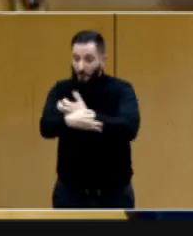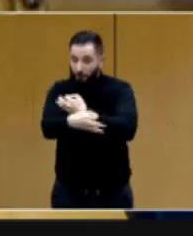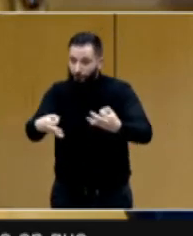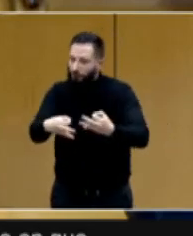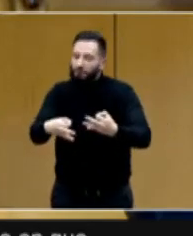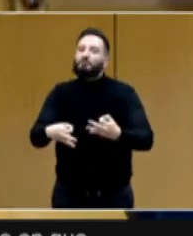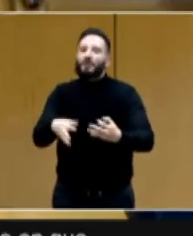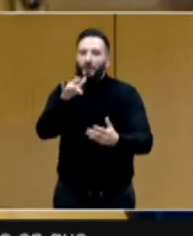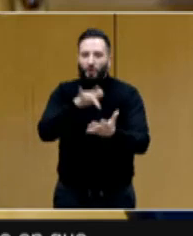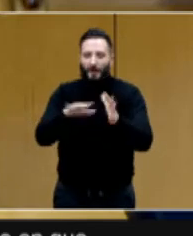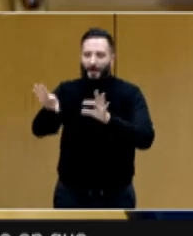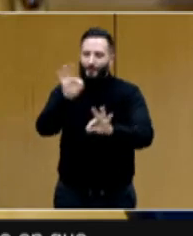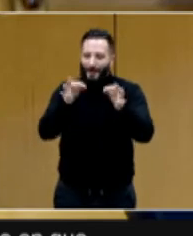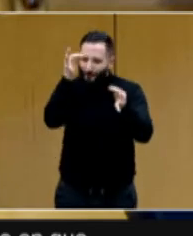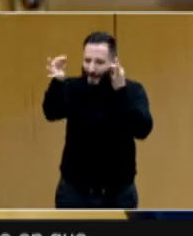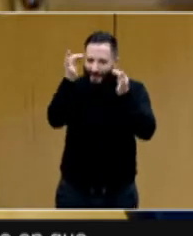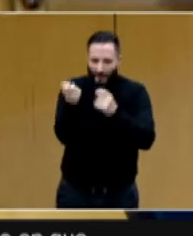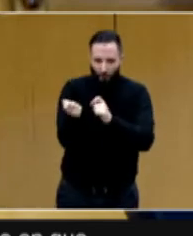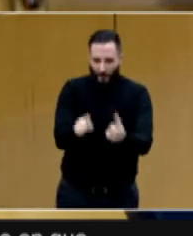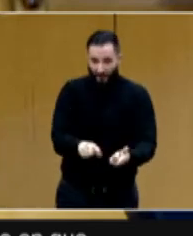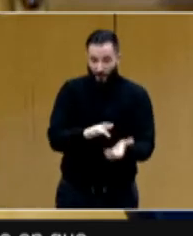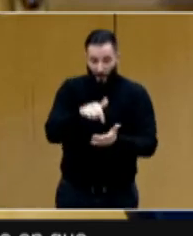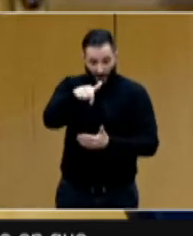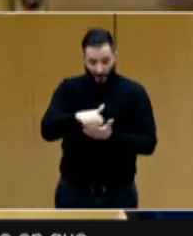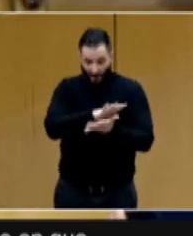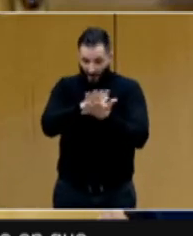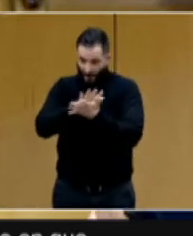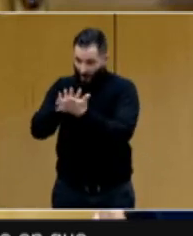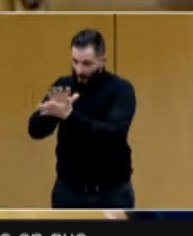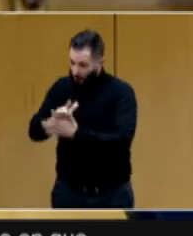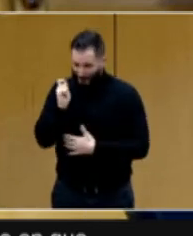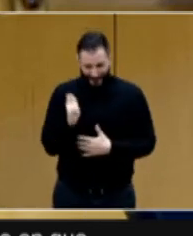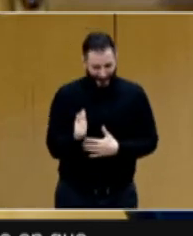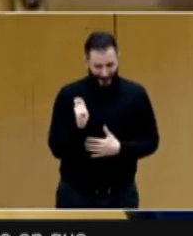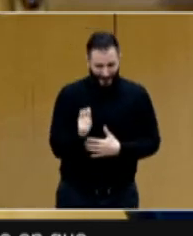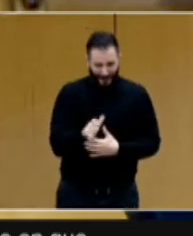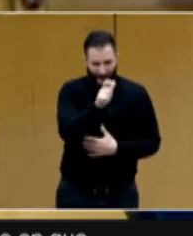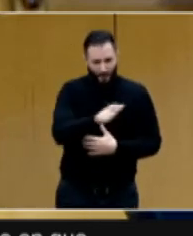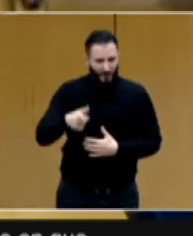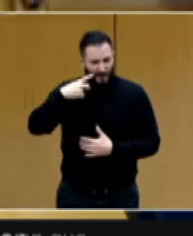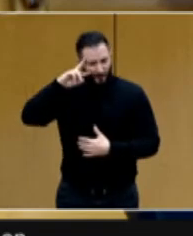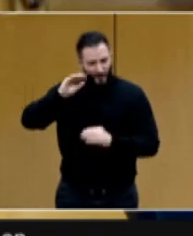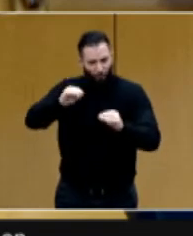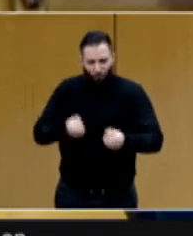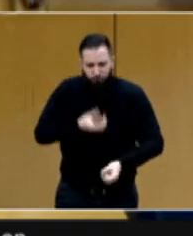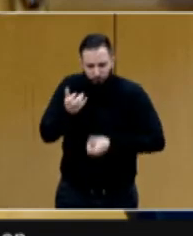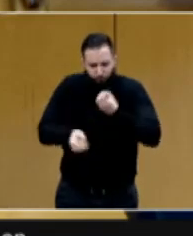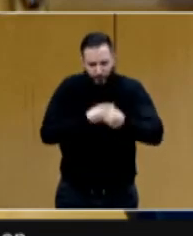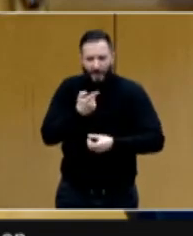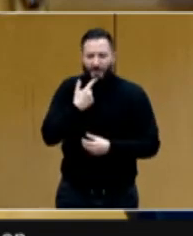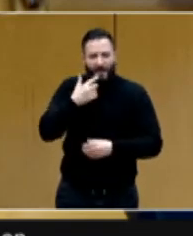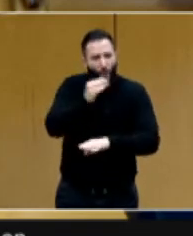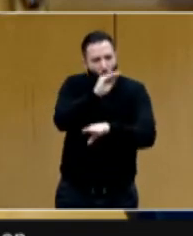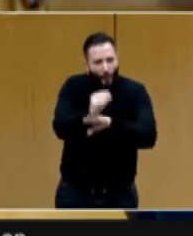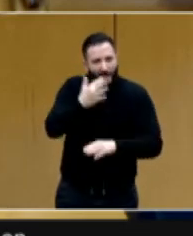ninguna vía pero es que en muchas ocasiones como aquí se ha revelado y constantemente los testimonios donde están diciendo es que esta guardia de hecho no es reconocida